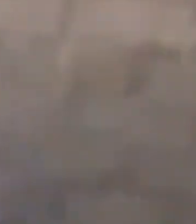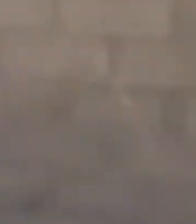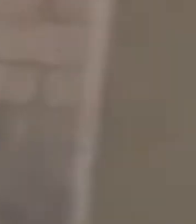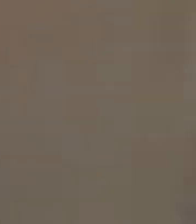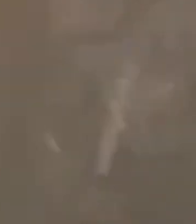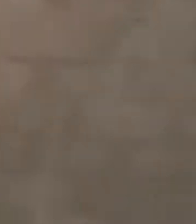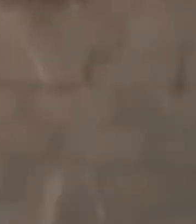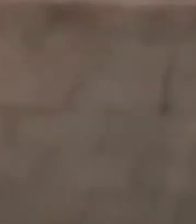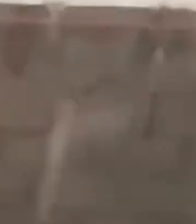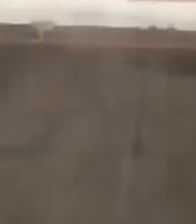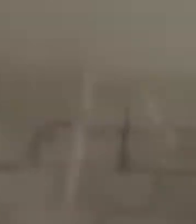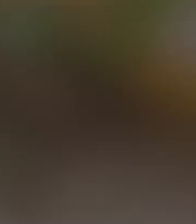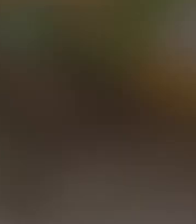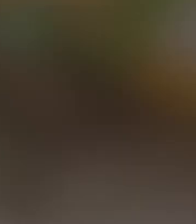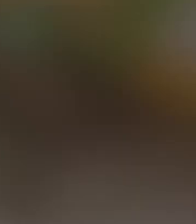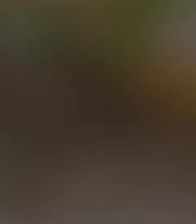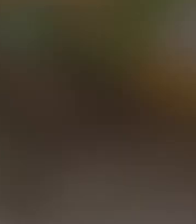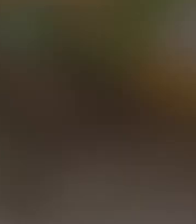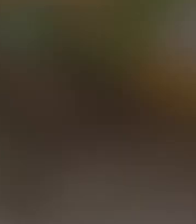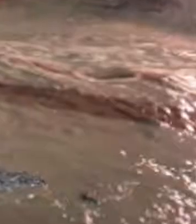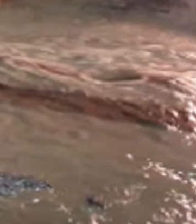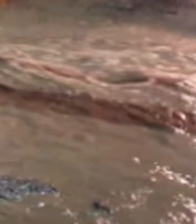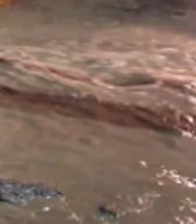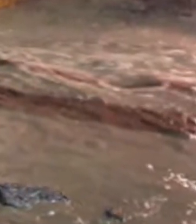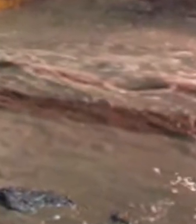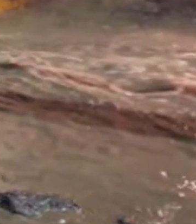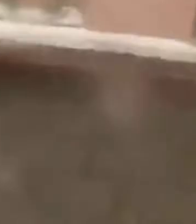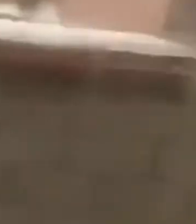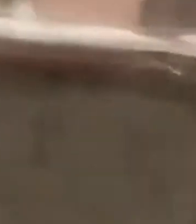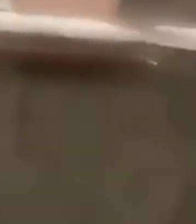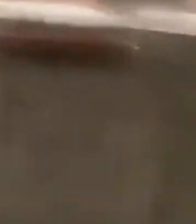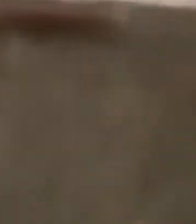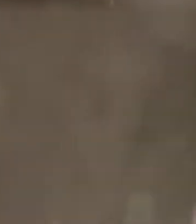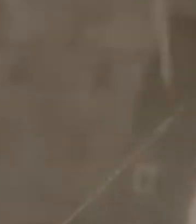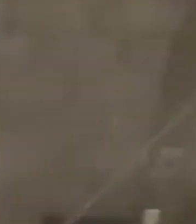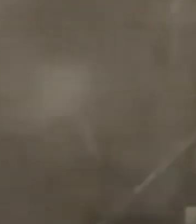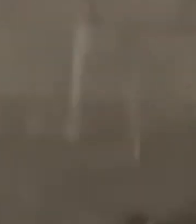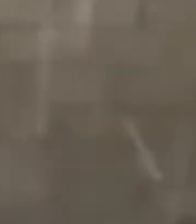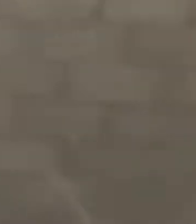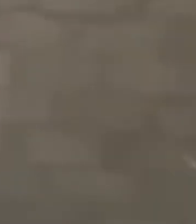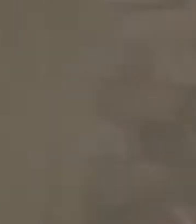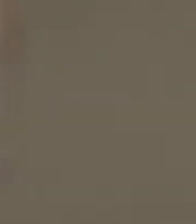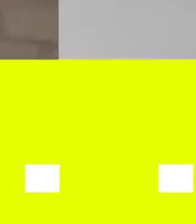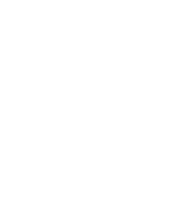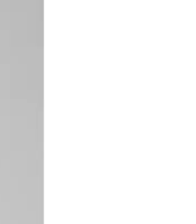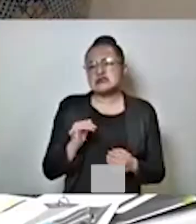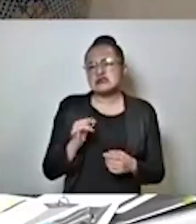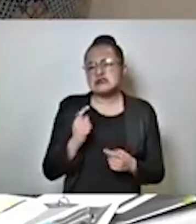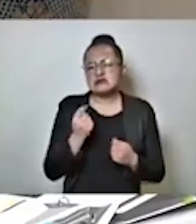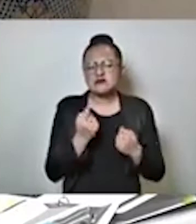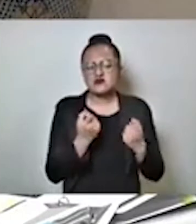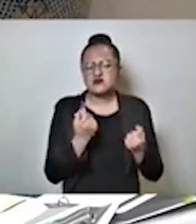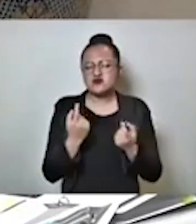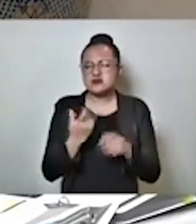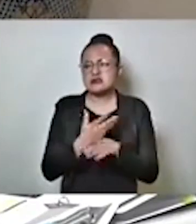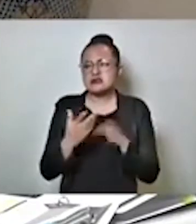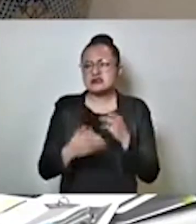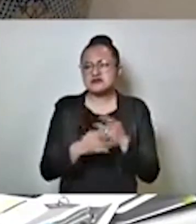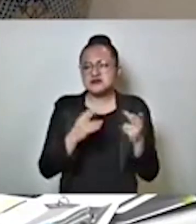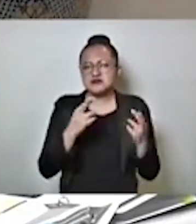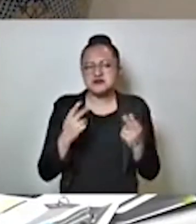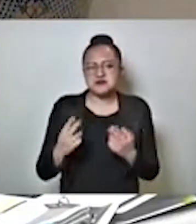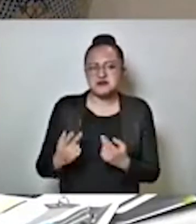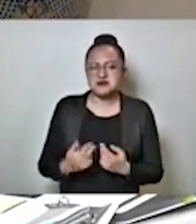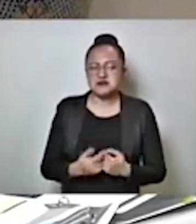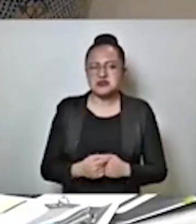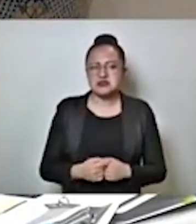afectado, con árboles caídos, calles inundadas, falta de luz y daños en al menos 15 colonias. Fundamentalmente en